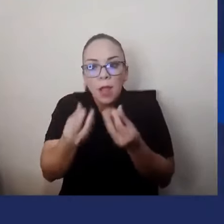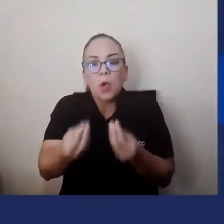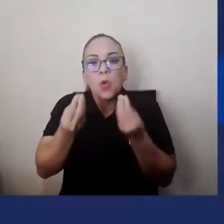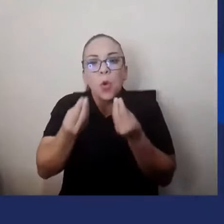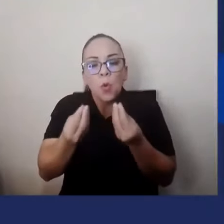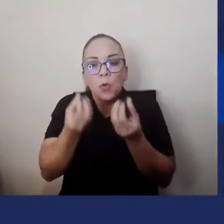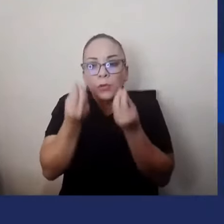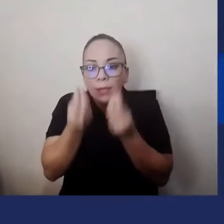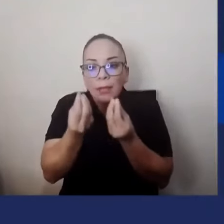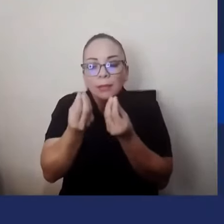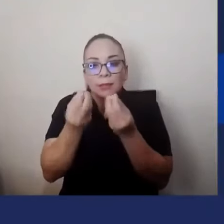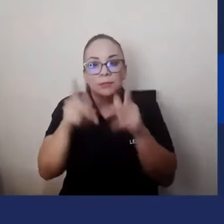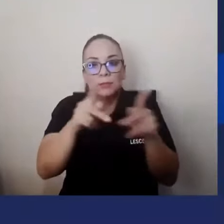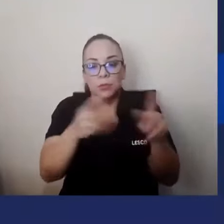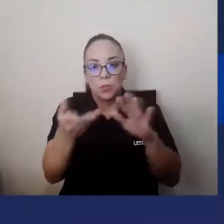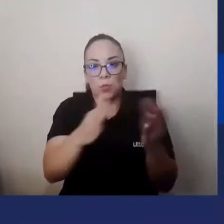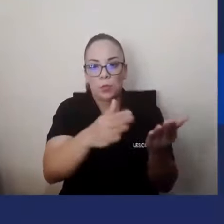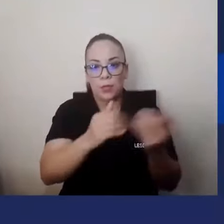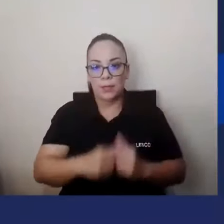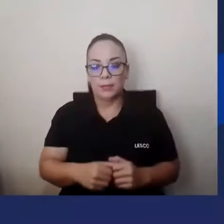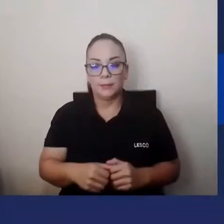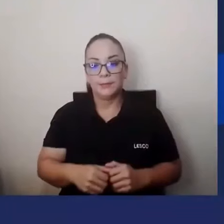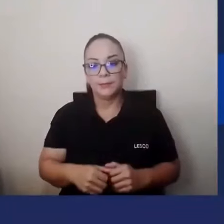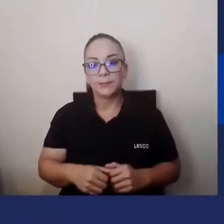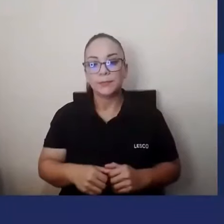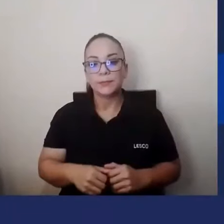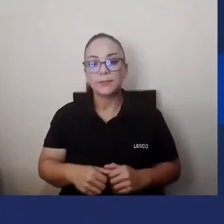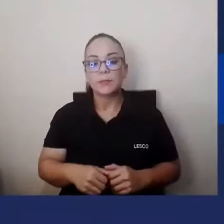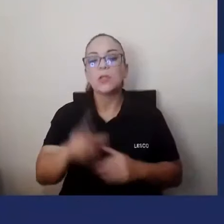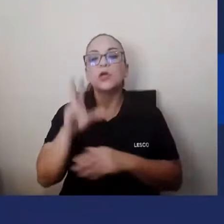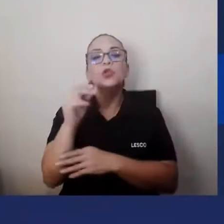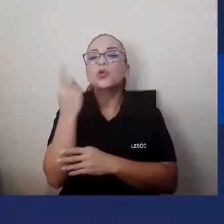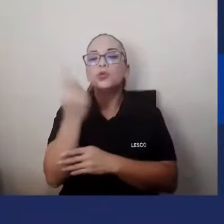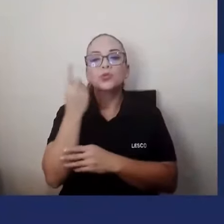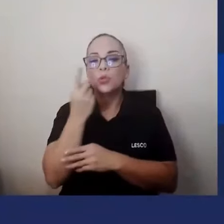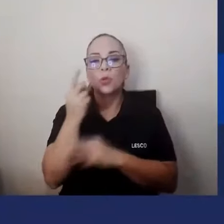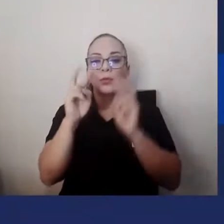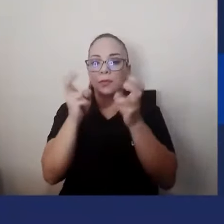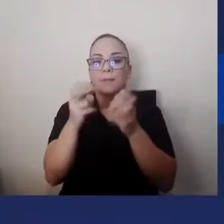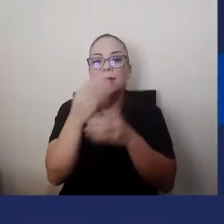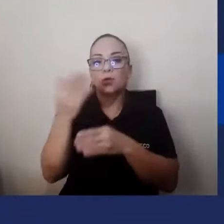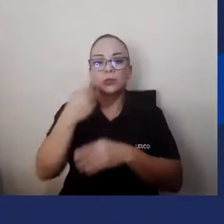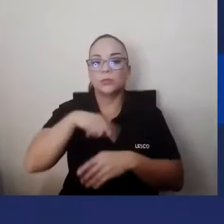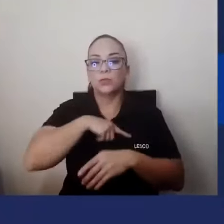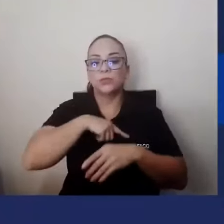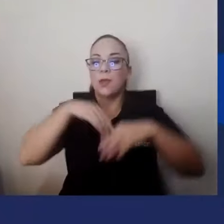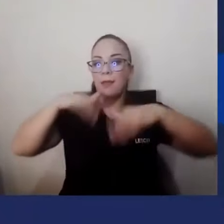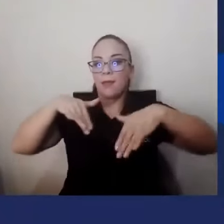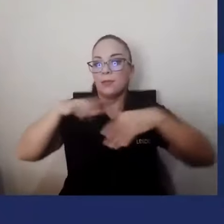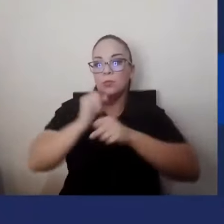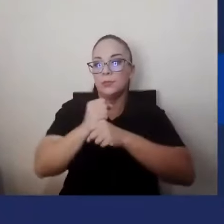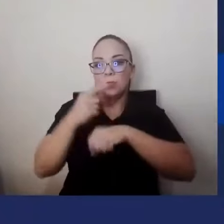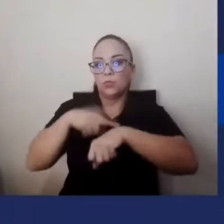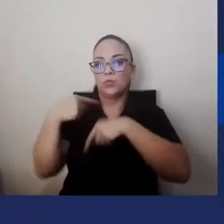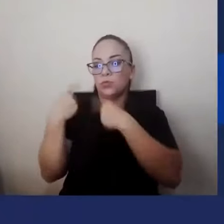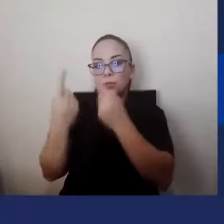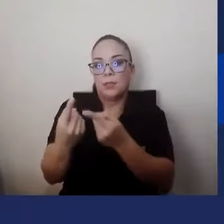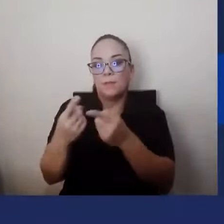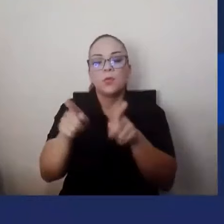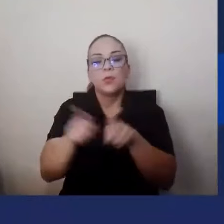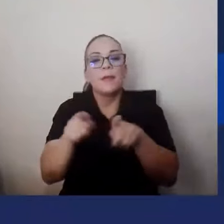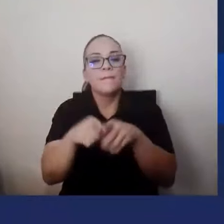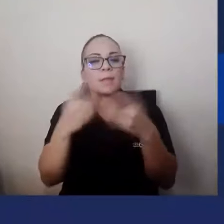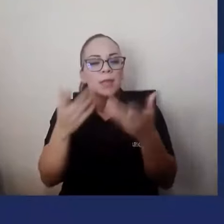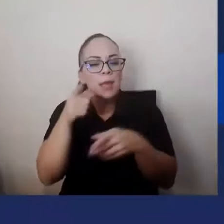dato. No solo por lo que dejamos de hacer por tanto tiempo, sino cómo esta